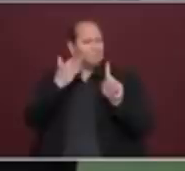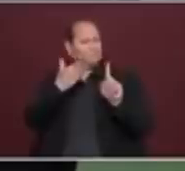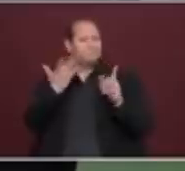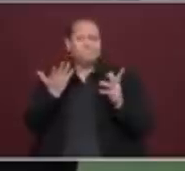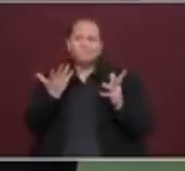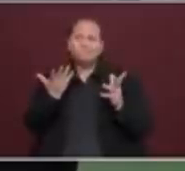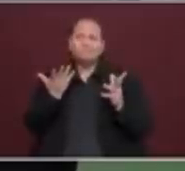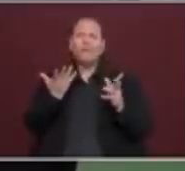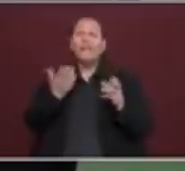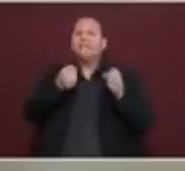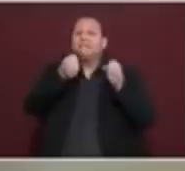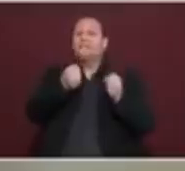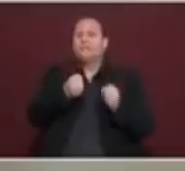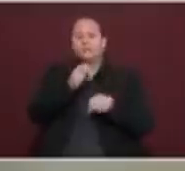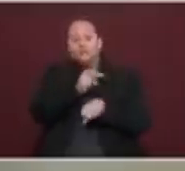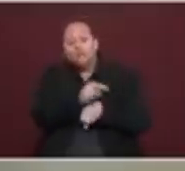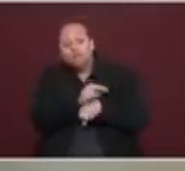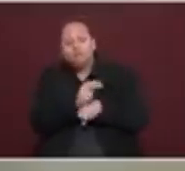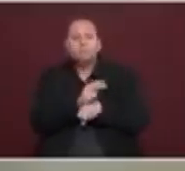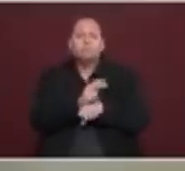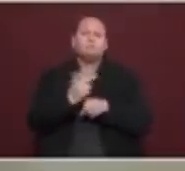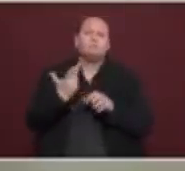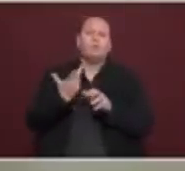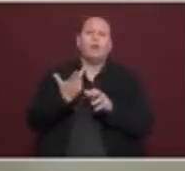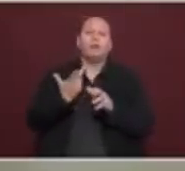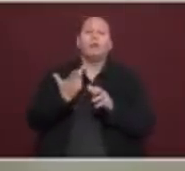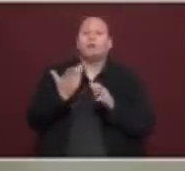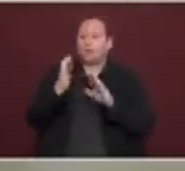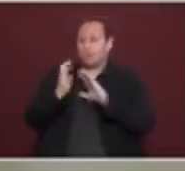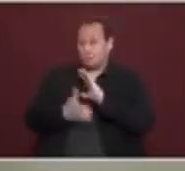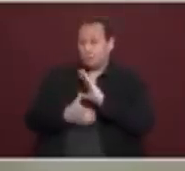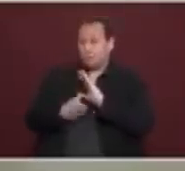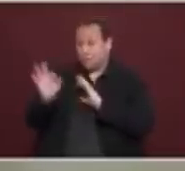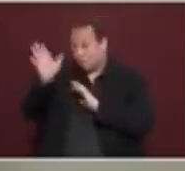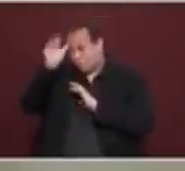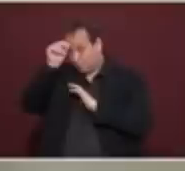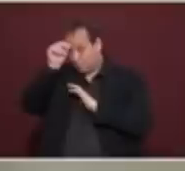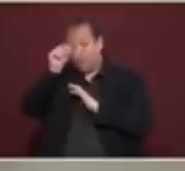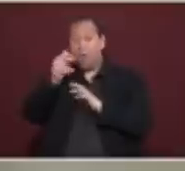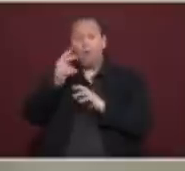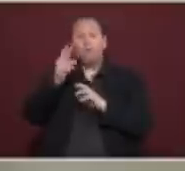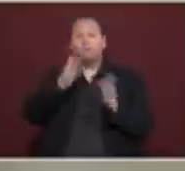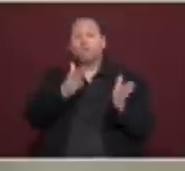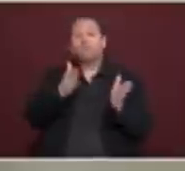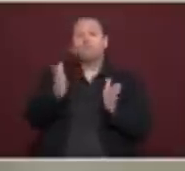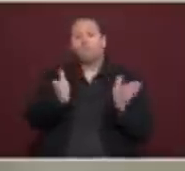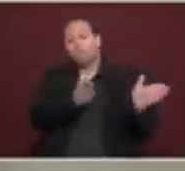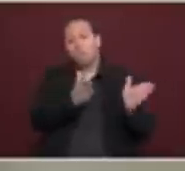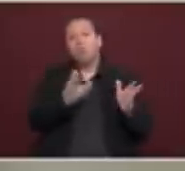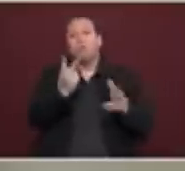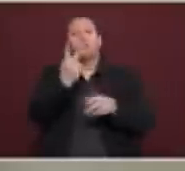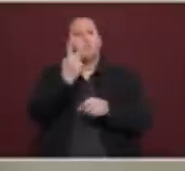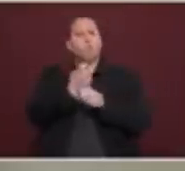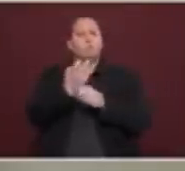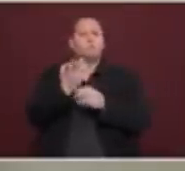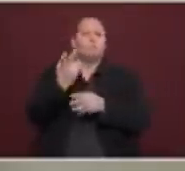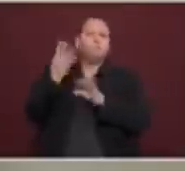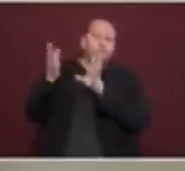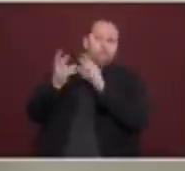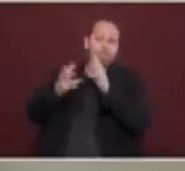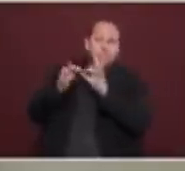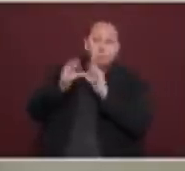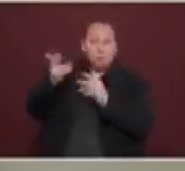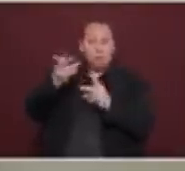el tema de seguridad y pasamos a la segunda parte entonces éste si hay